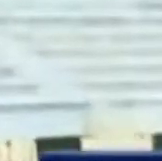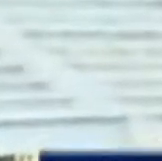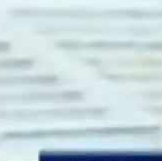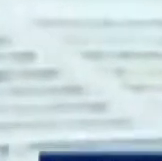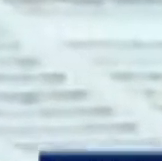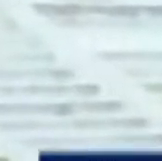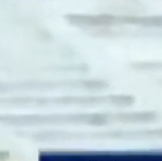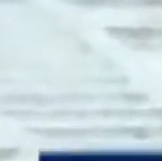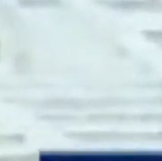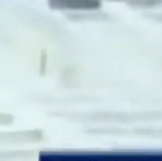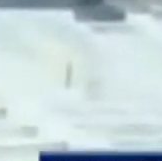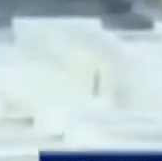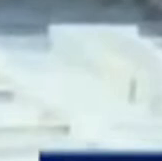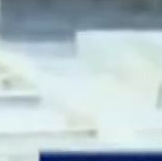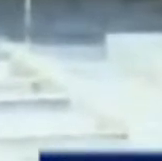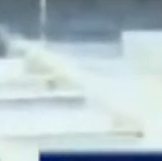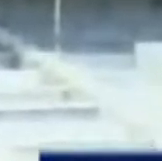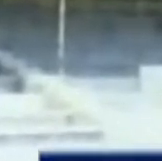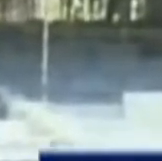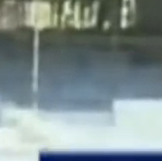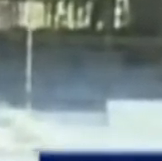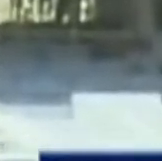nunca importa